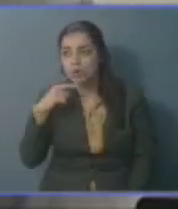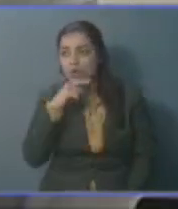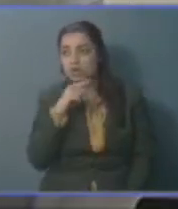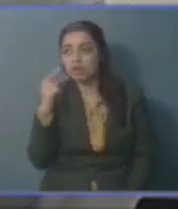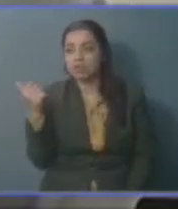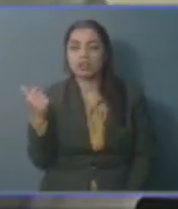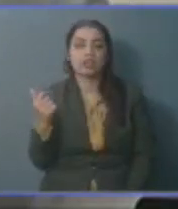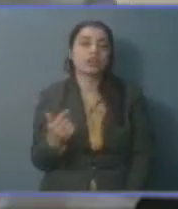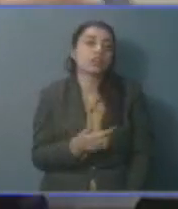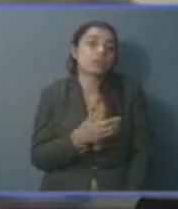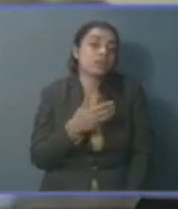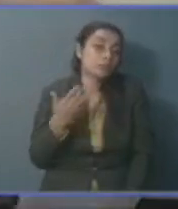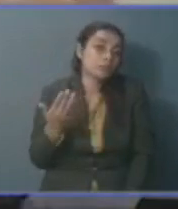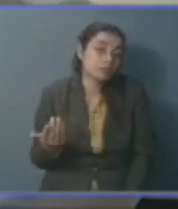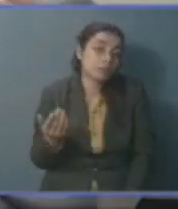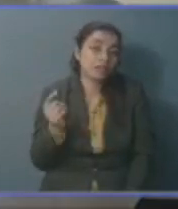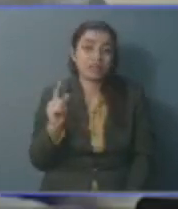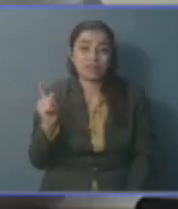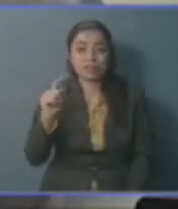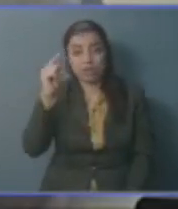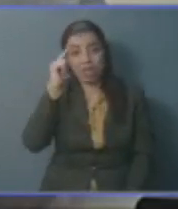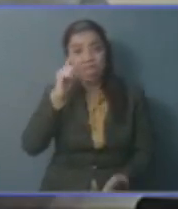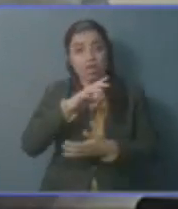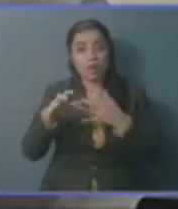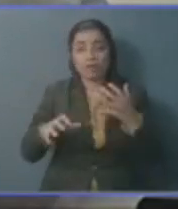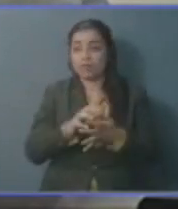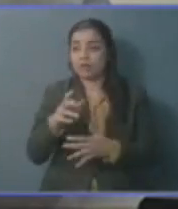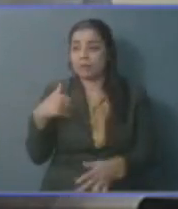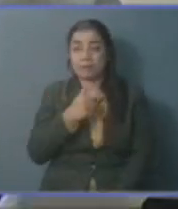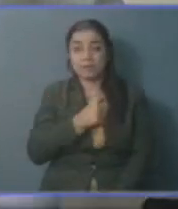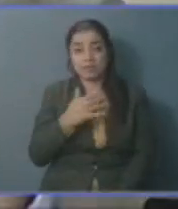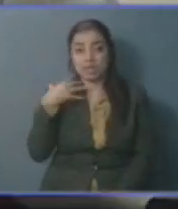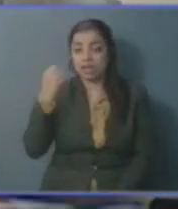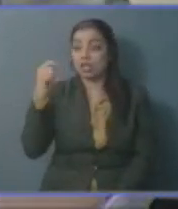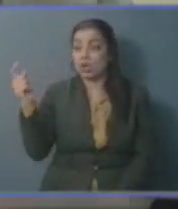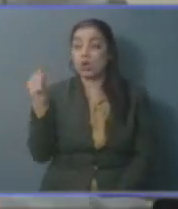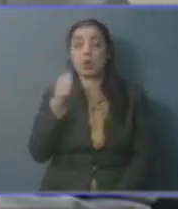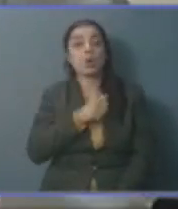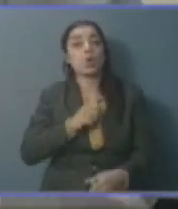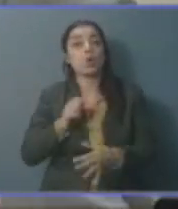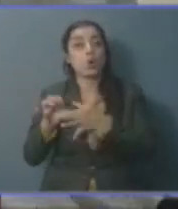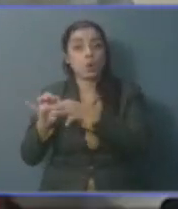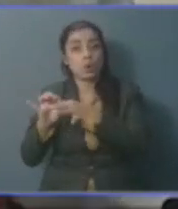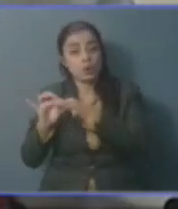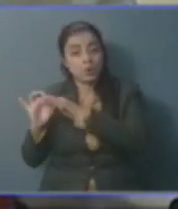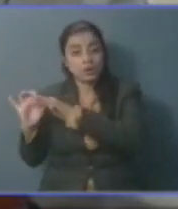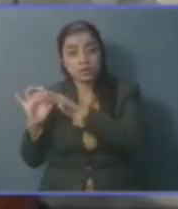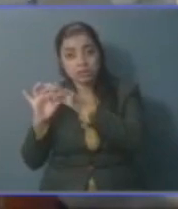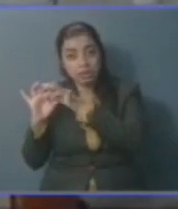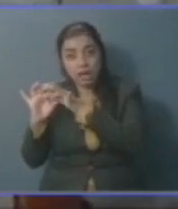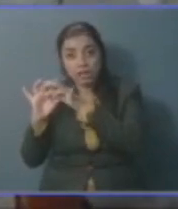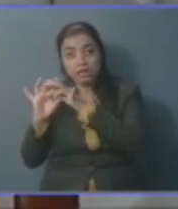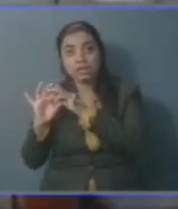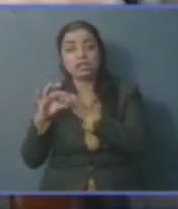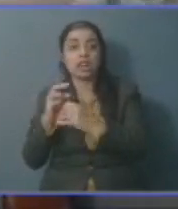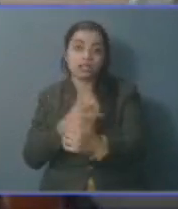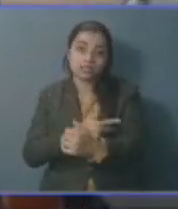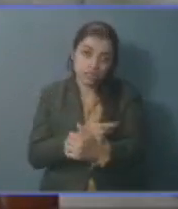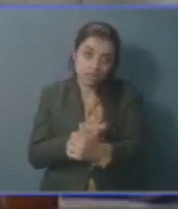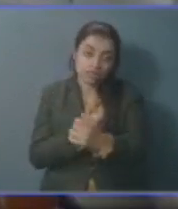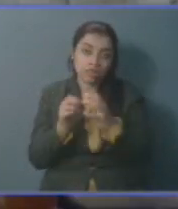la Cruz Roja. Entonces, para que no exista una confusión, poner ahí coordinar la extracción del plasma a